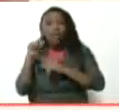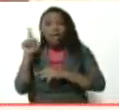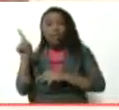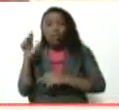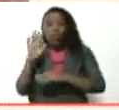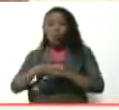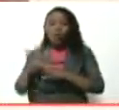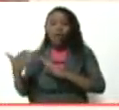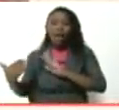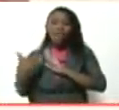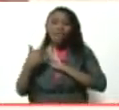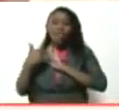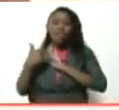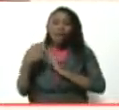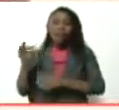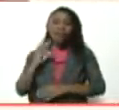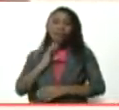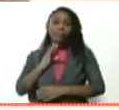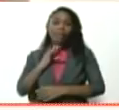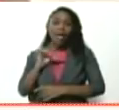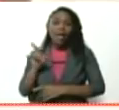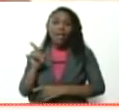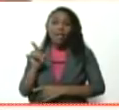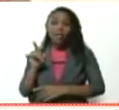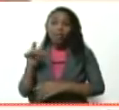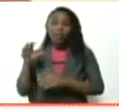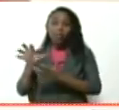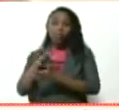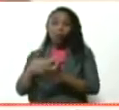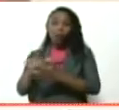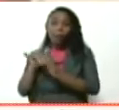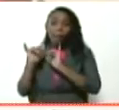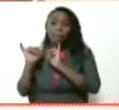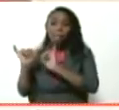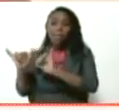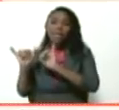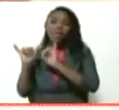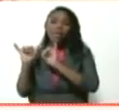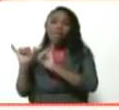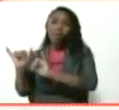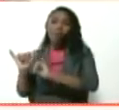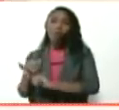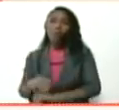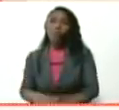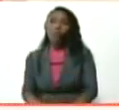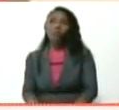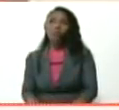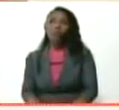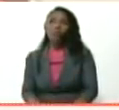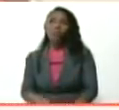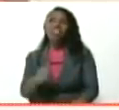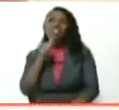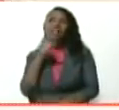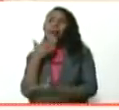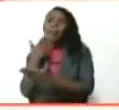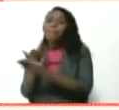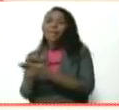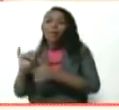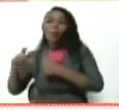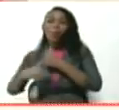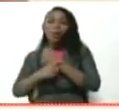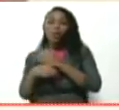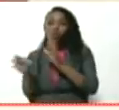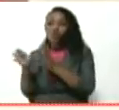afectados. Es inconveniente para ellos mismos. ¿Quiénes las piden? Juanito Limaña y su